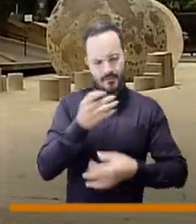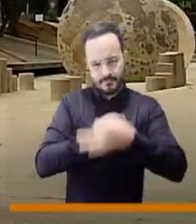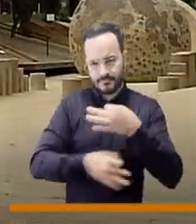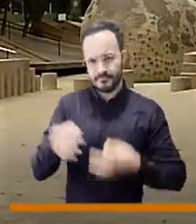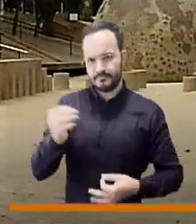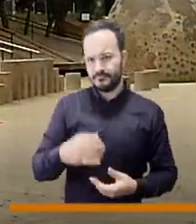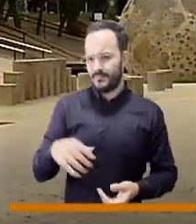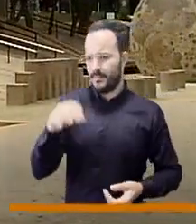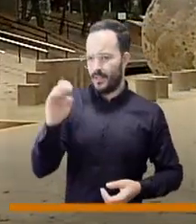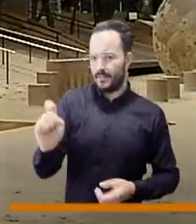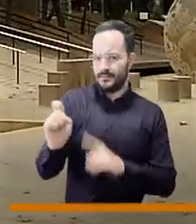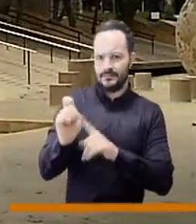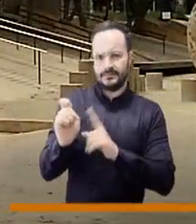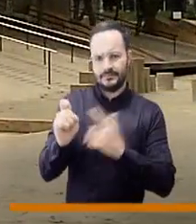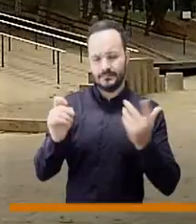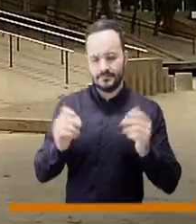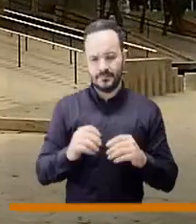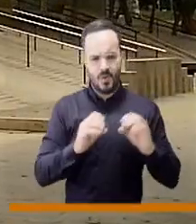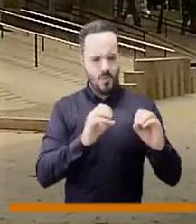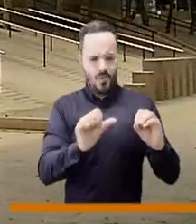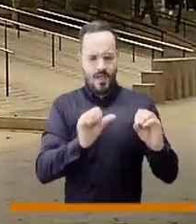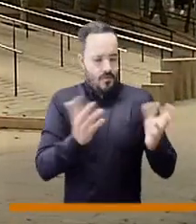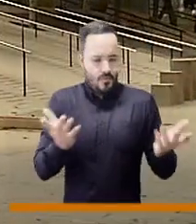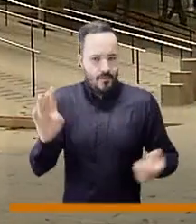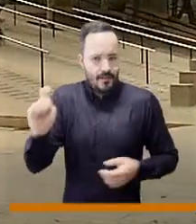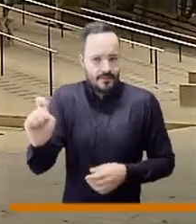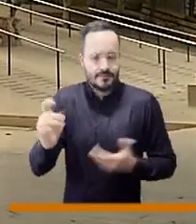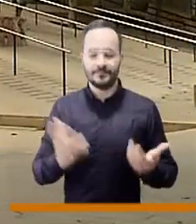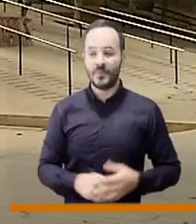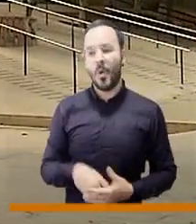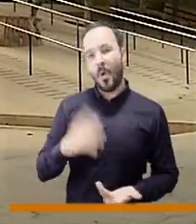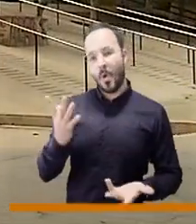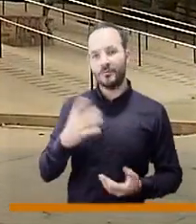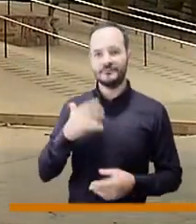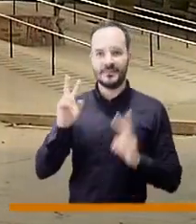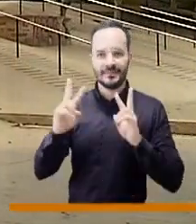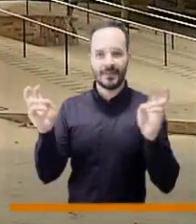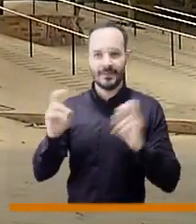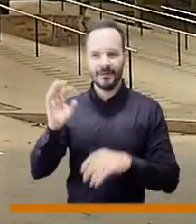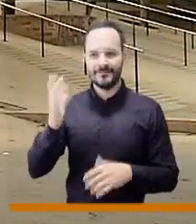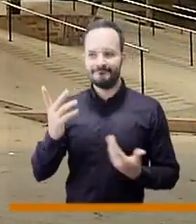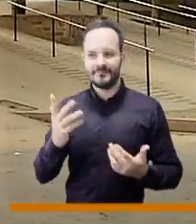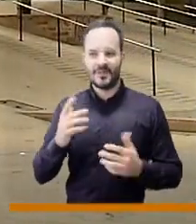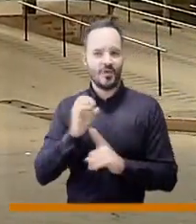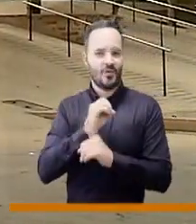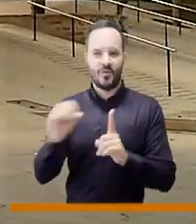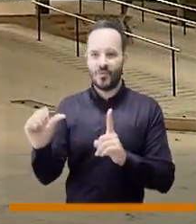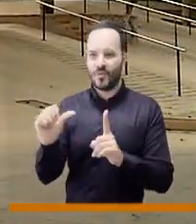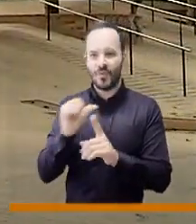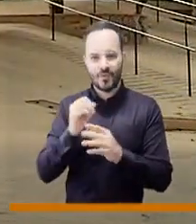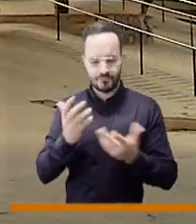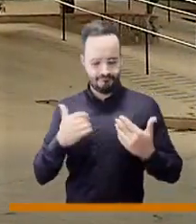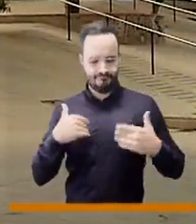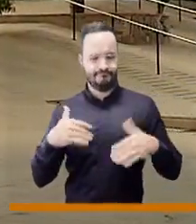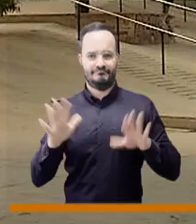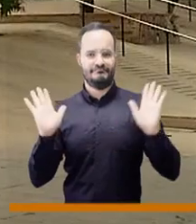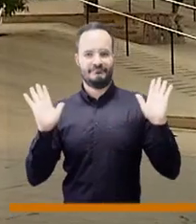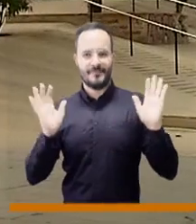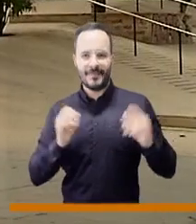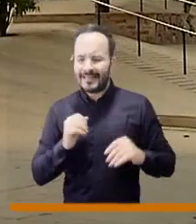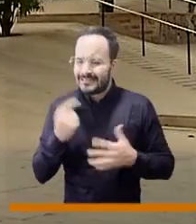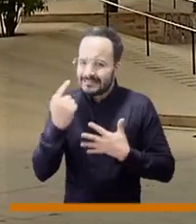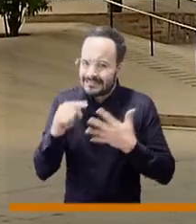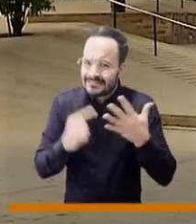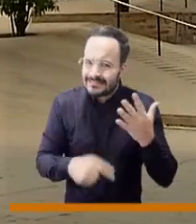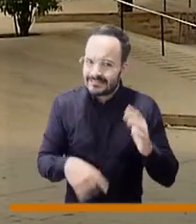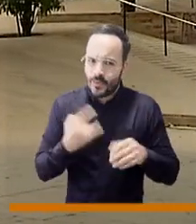masculina, femenino para quienes se reconocen incluso como no binarios, bueno, en fin, hay muchísimos ejemplos. ¿Por